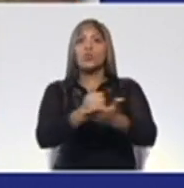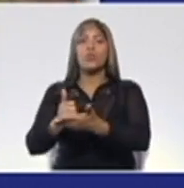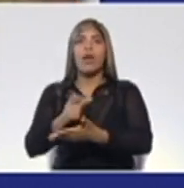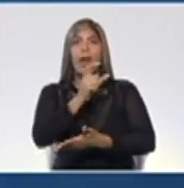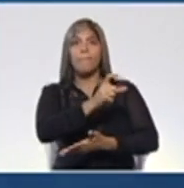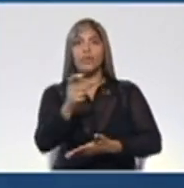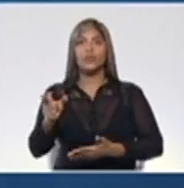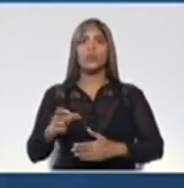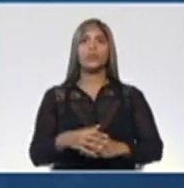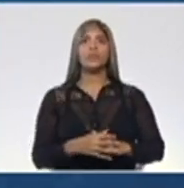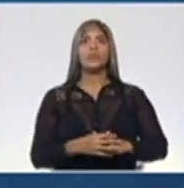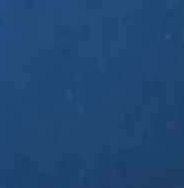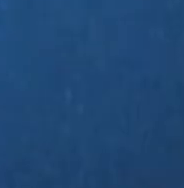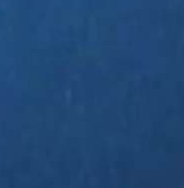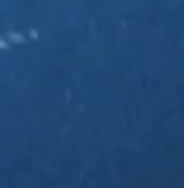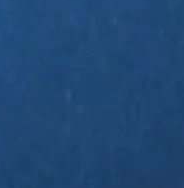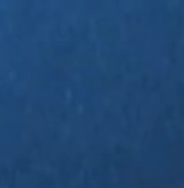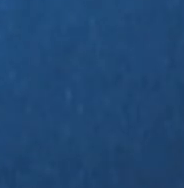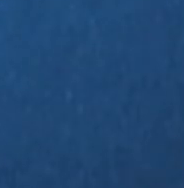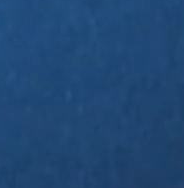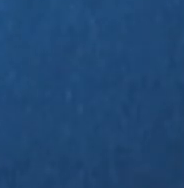personas.